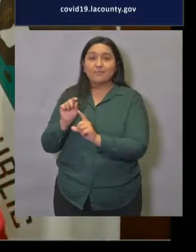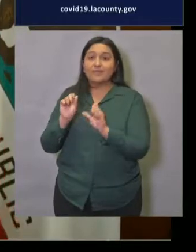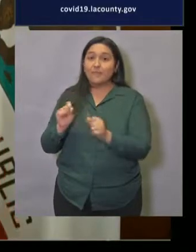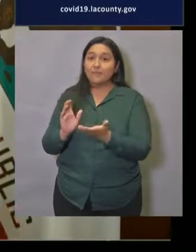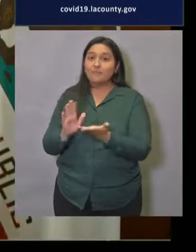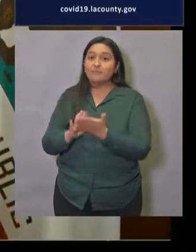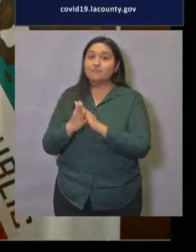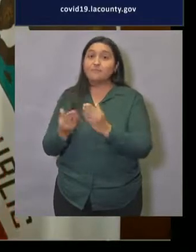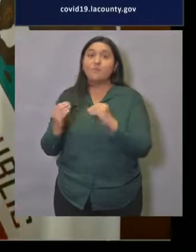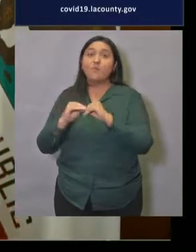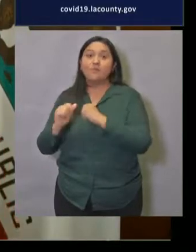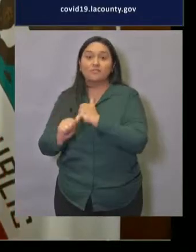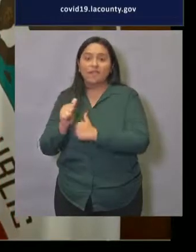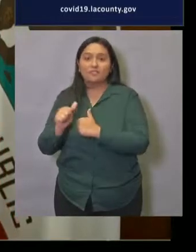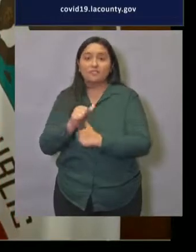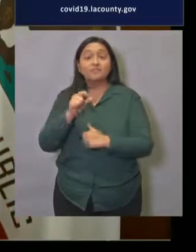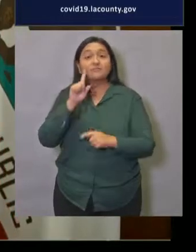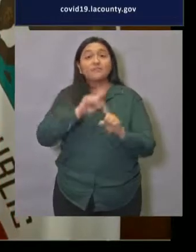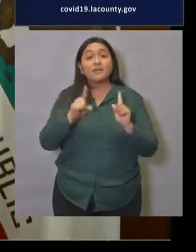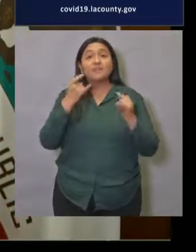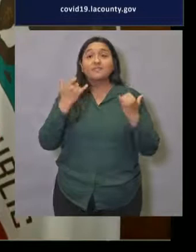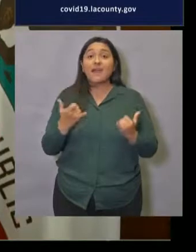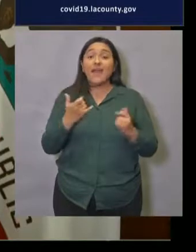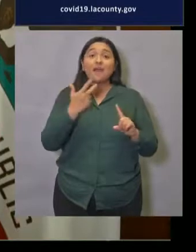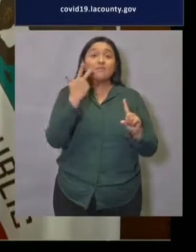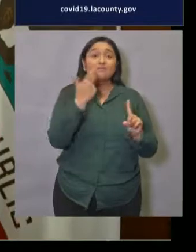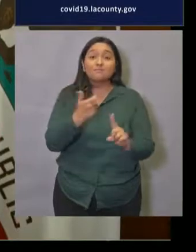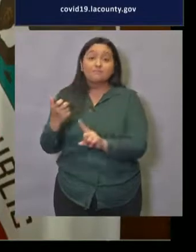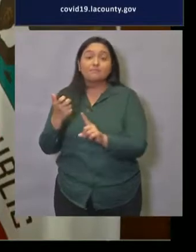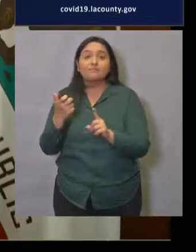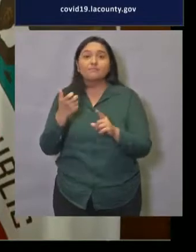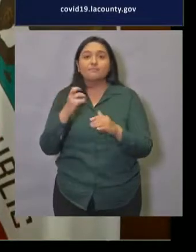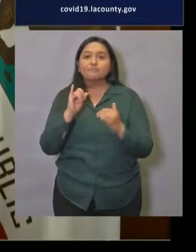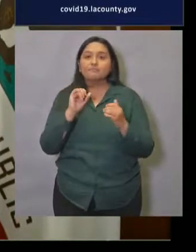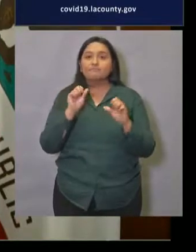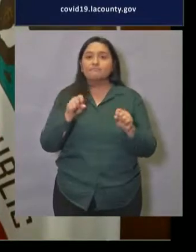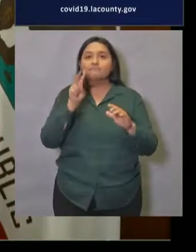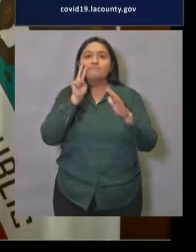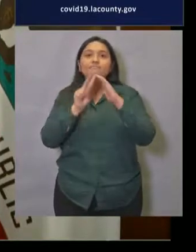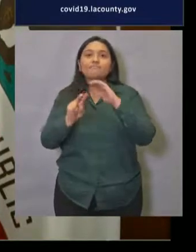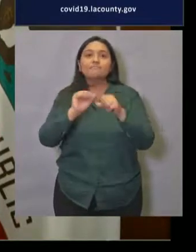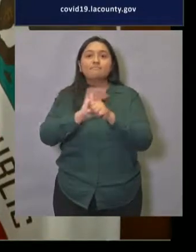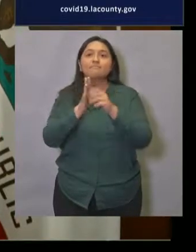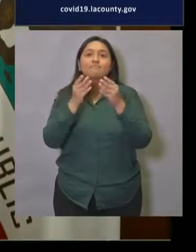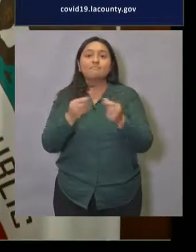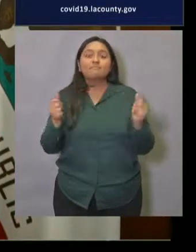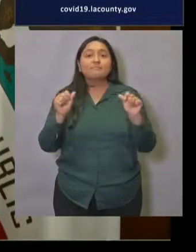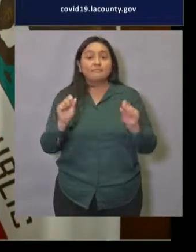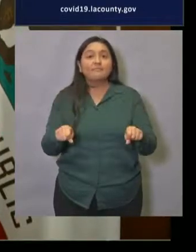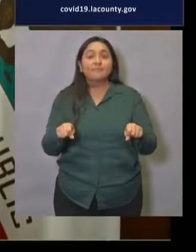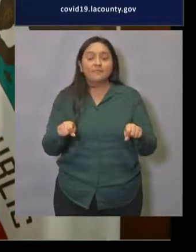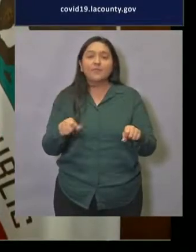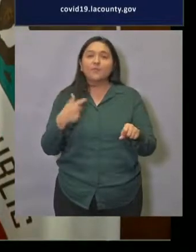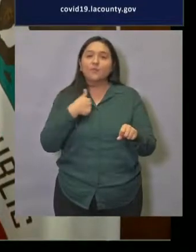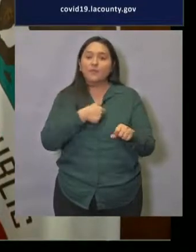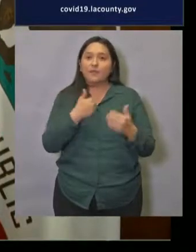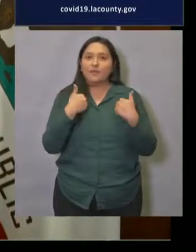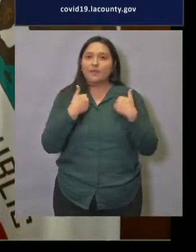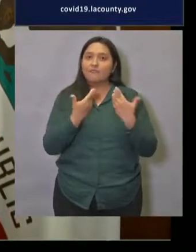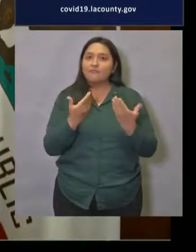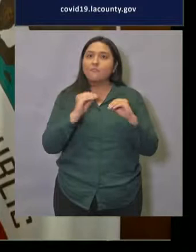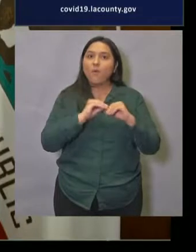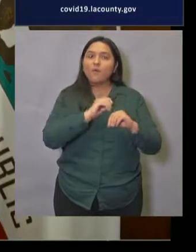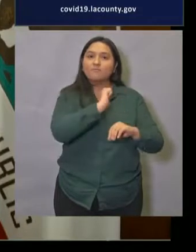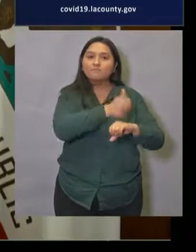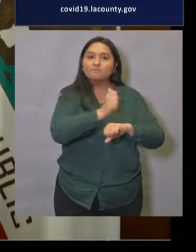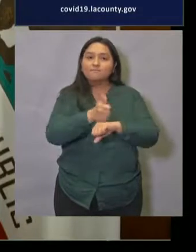final de esta pandemia es posible. El condado tiene una gran red de sitios de vacunación. Ahora tenemos más